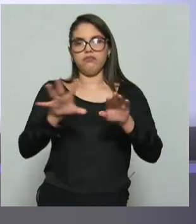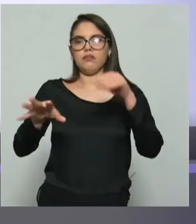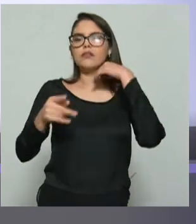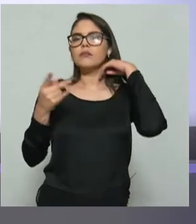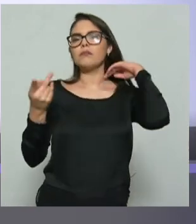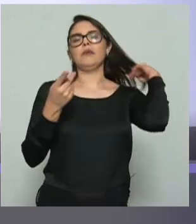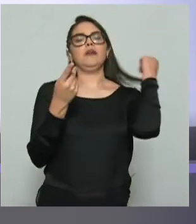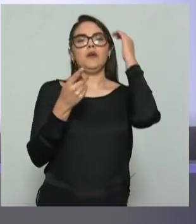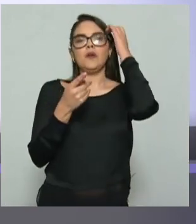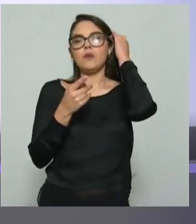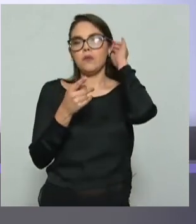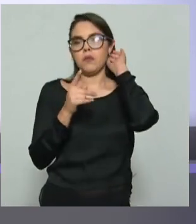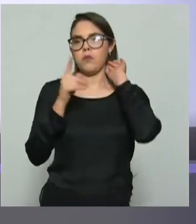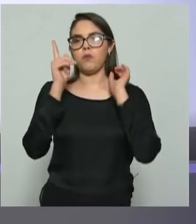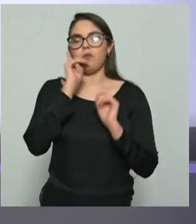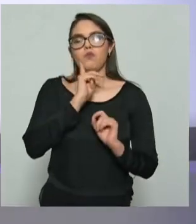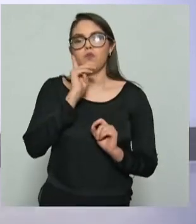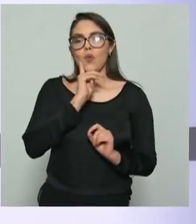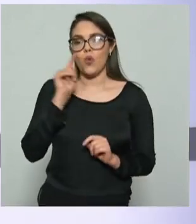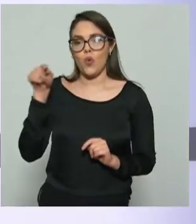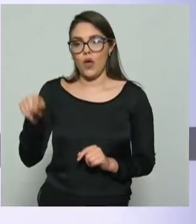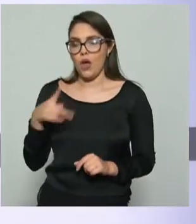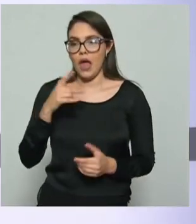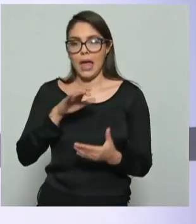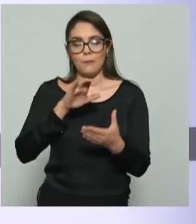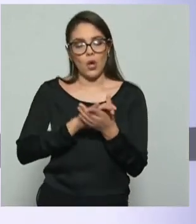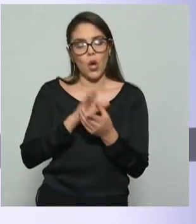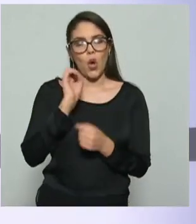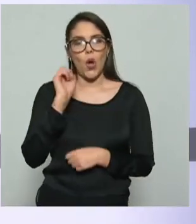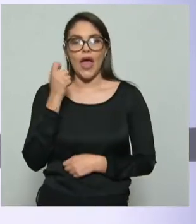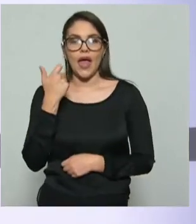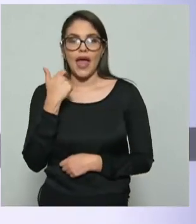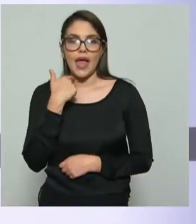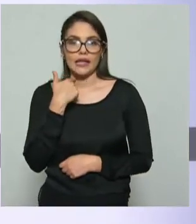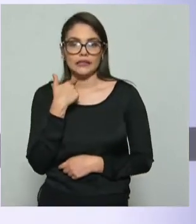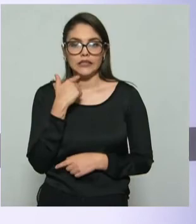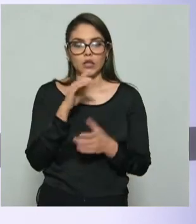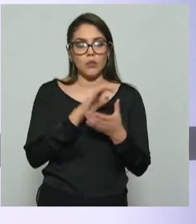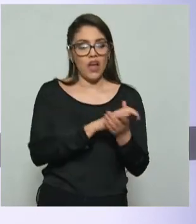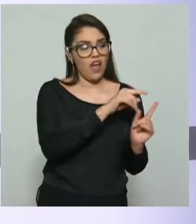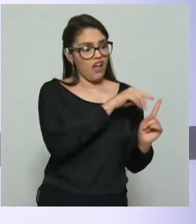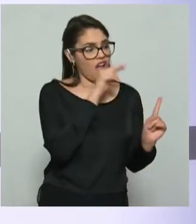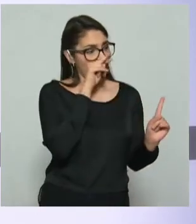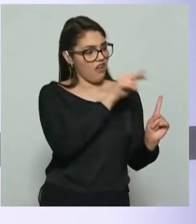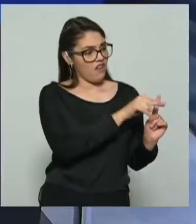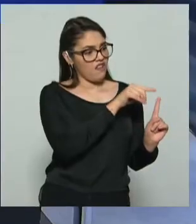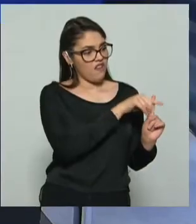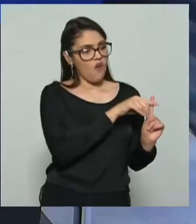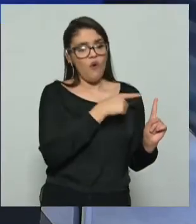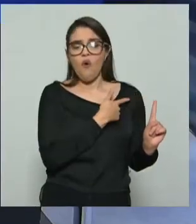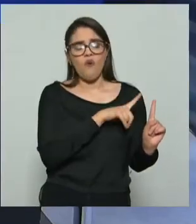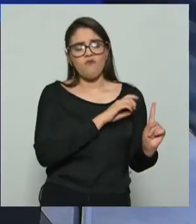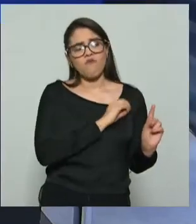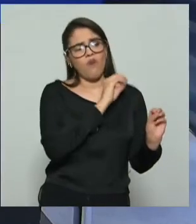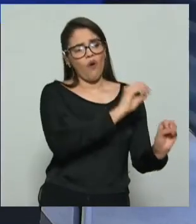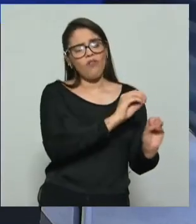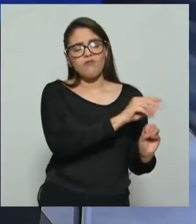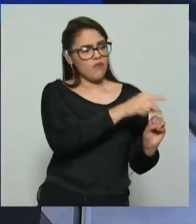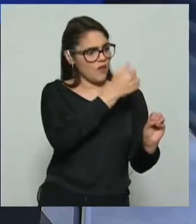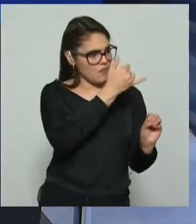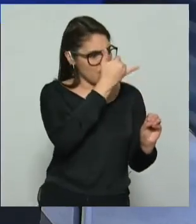legal del embarazo, estamos a favor de todos los derechos para todas las mujeres, etcétera. Y entonces el estar tanto tiempo en la sobreexposición no es